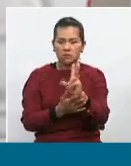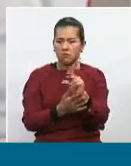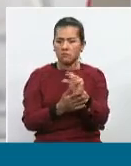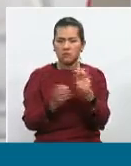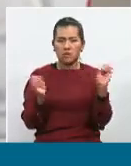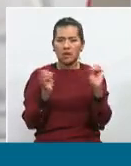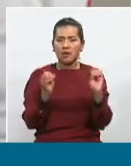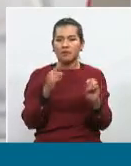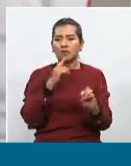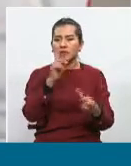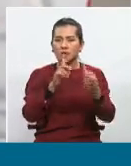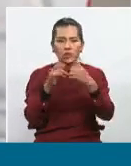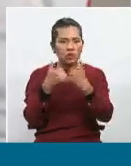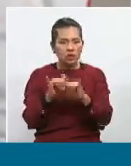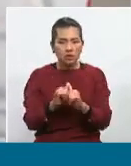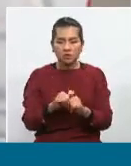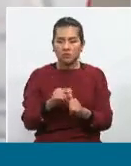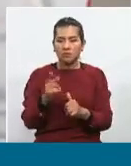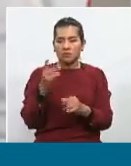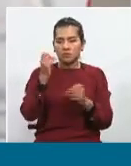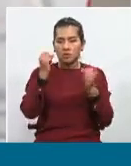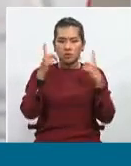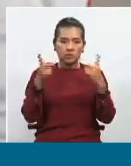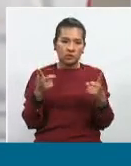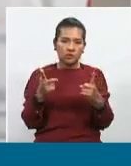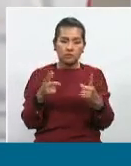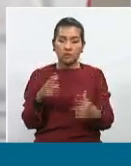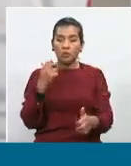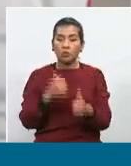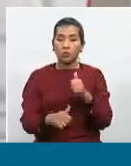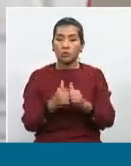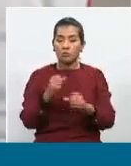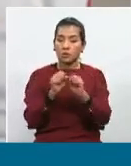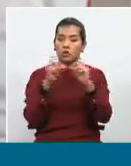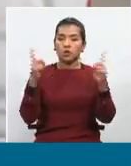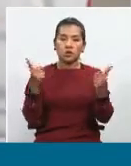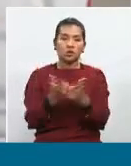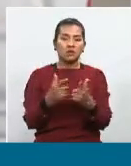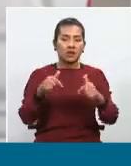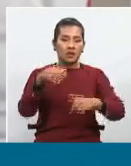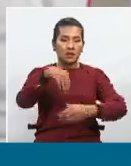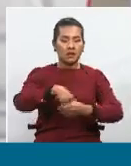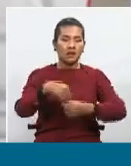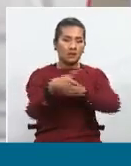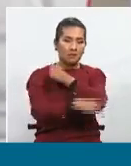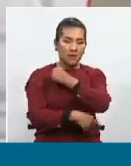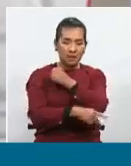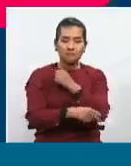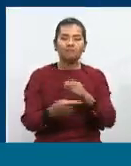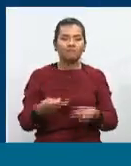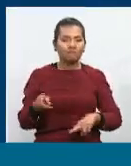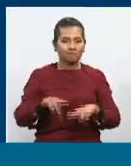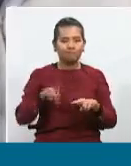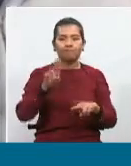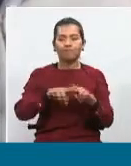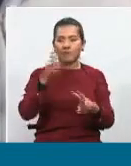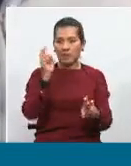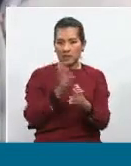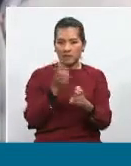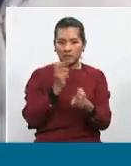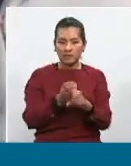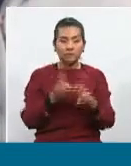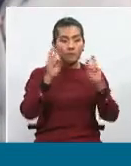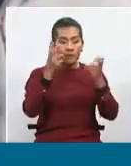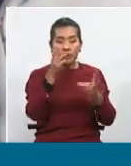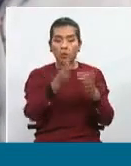Entonces, se va complejizando la situación social en el país. Como entendemos que no solamente es el tema de la justicia, que obviamente es un